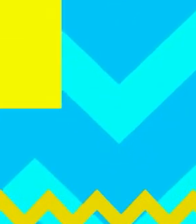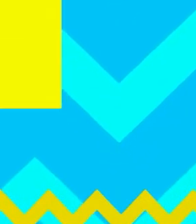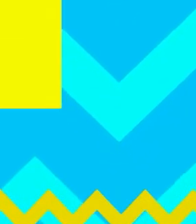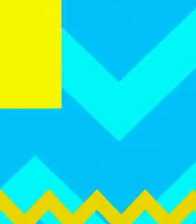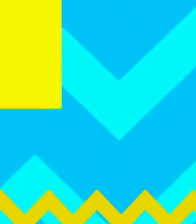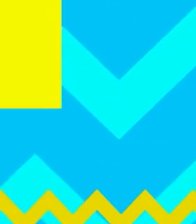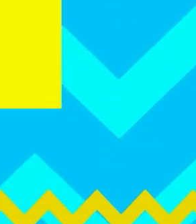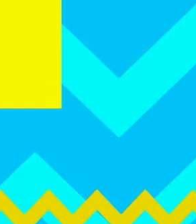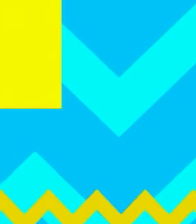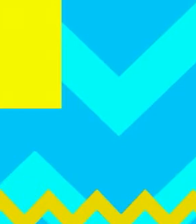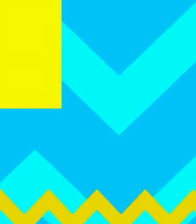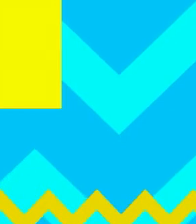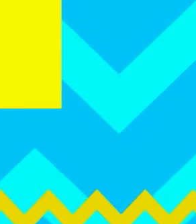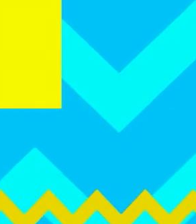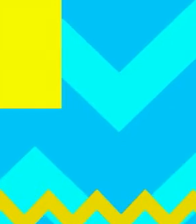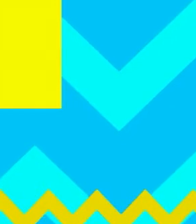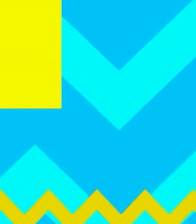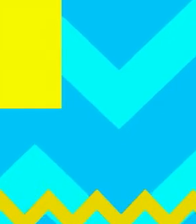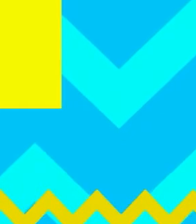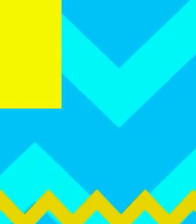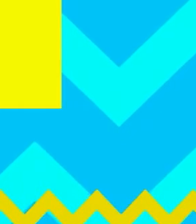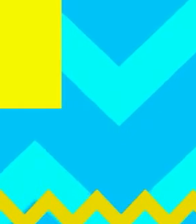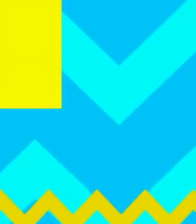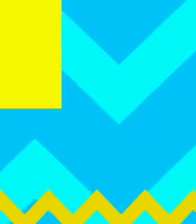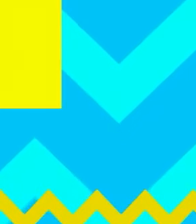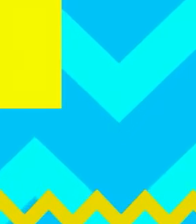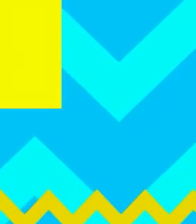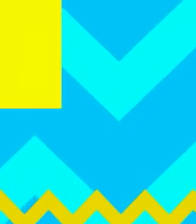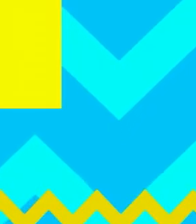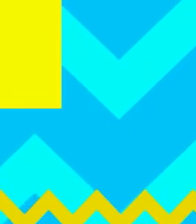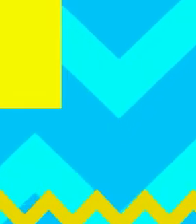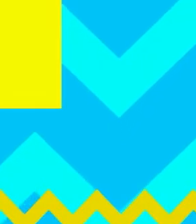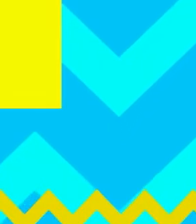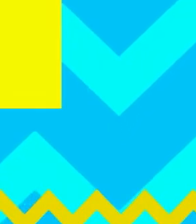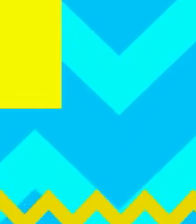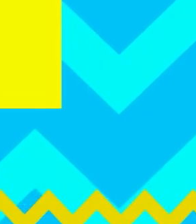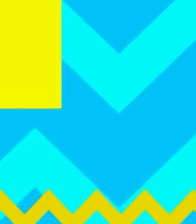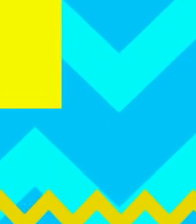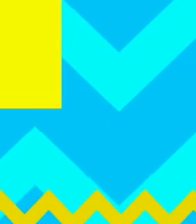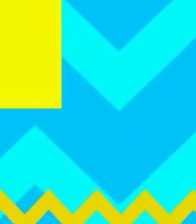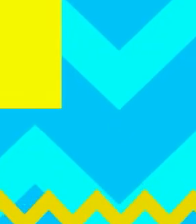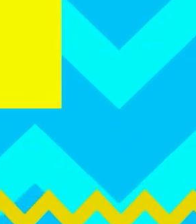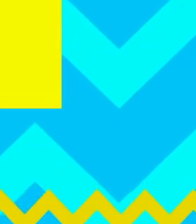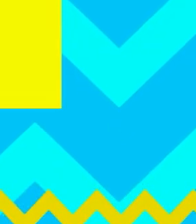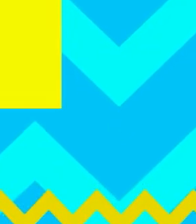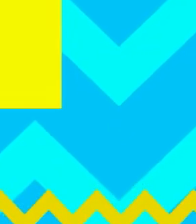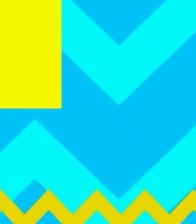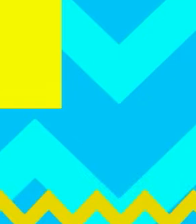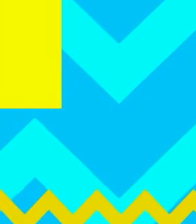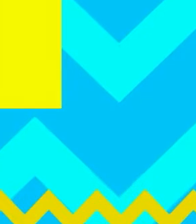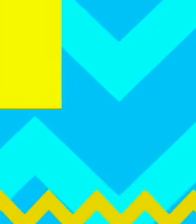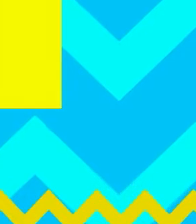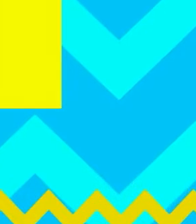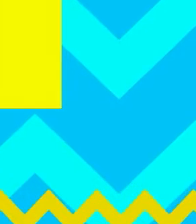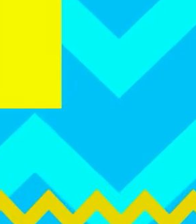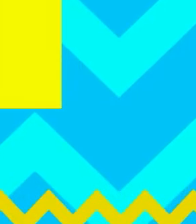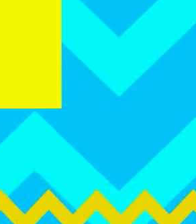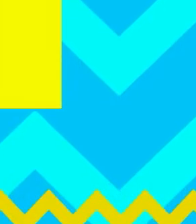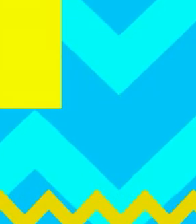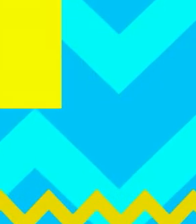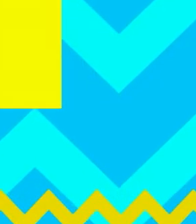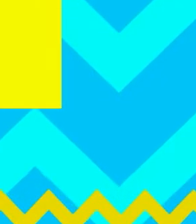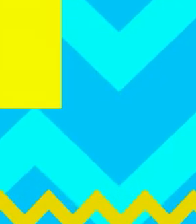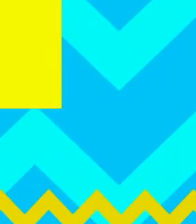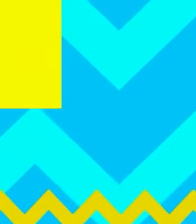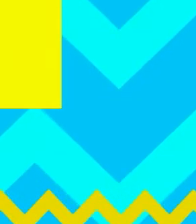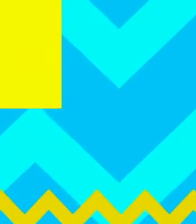lo identifican como uno de ellos. Conciencia de que lo que se elabora como recuerdo colectivo va dirigido